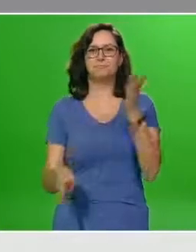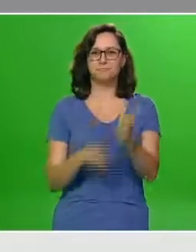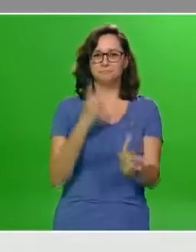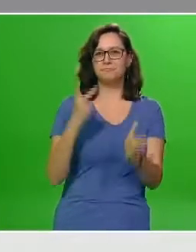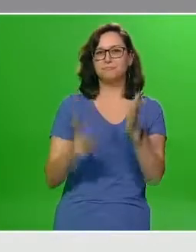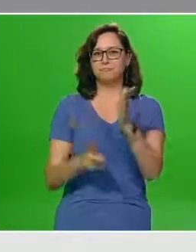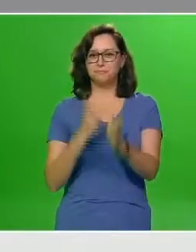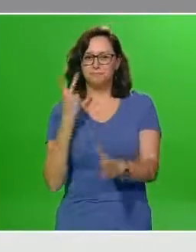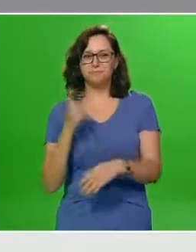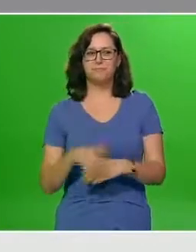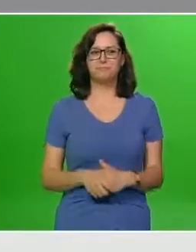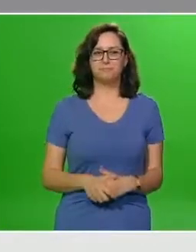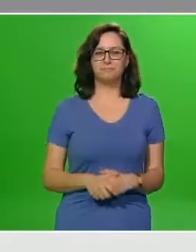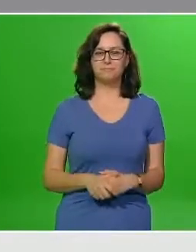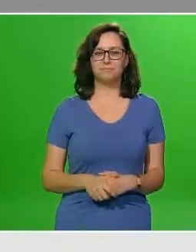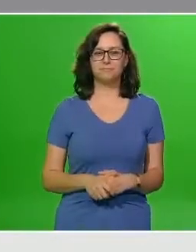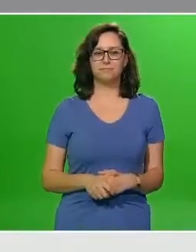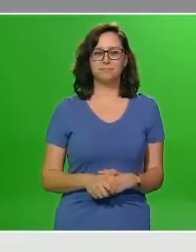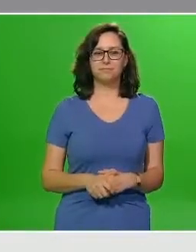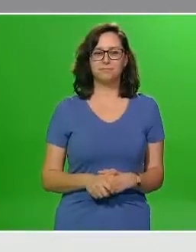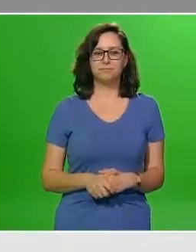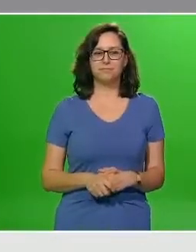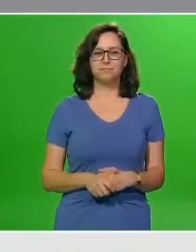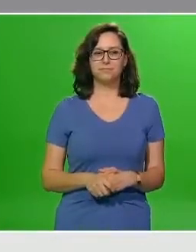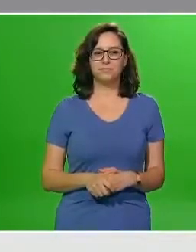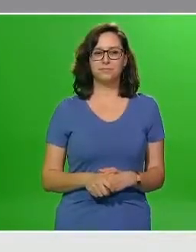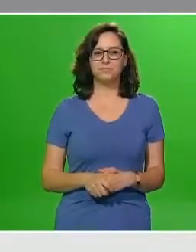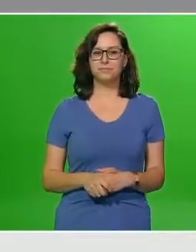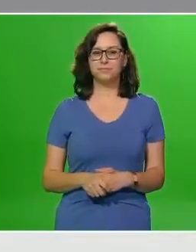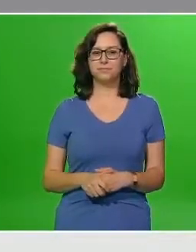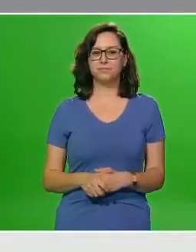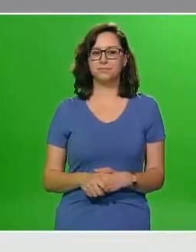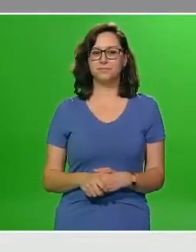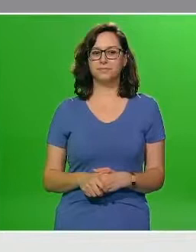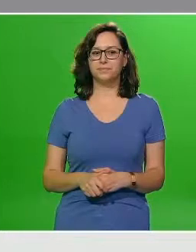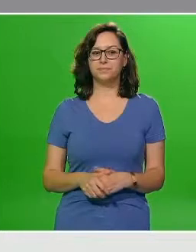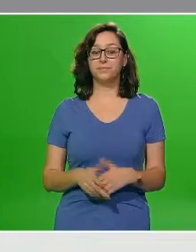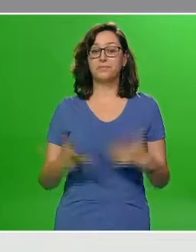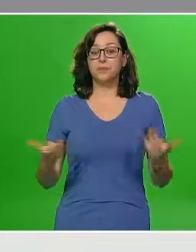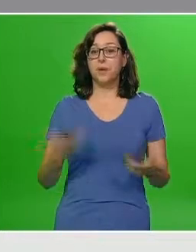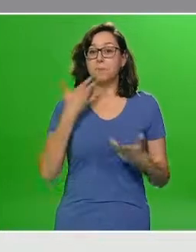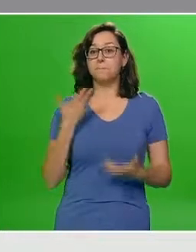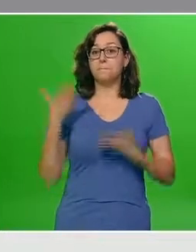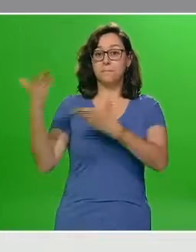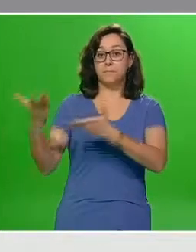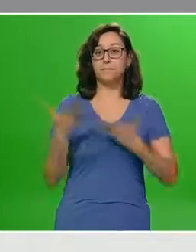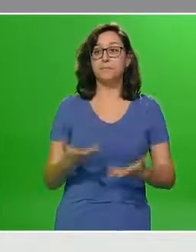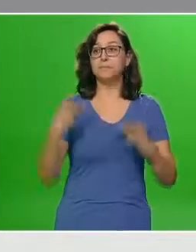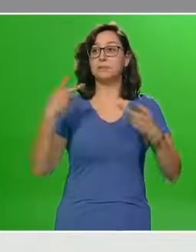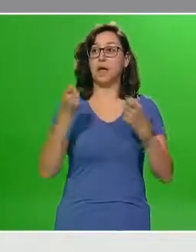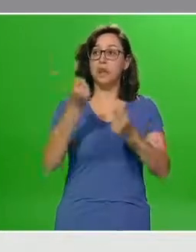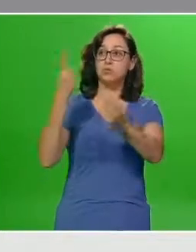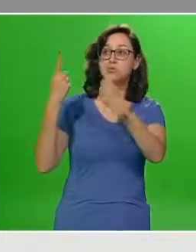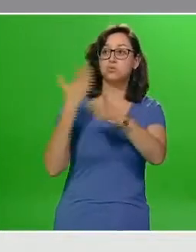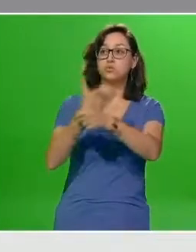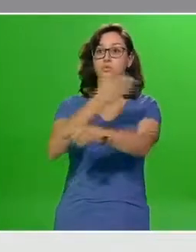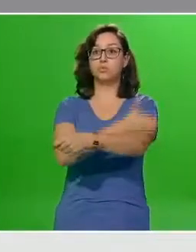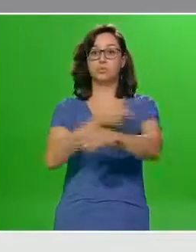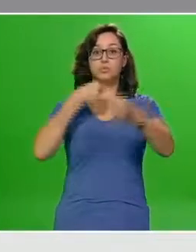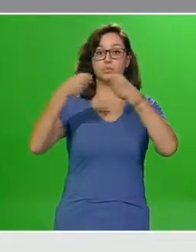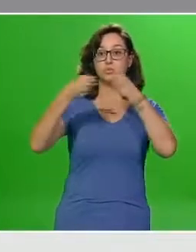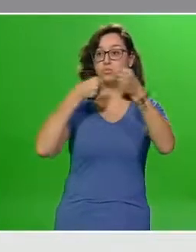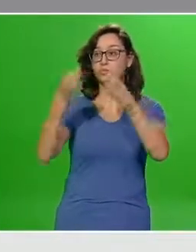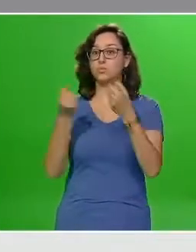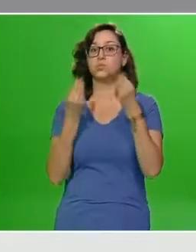precisamente sábados y domingos. Doy la bienvenida a los reporteros que nos acompañan, muchas gracias, y